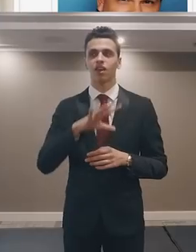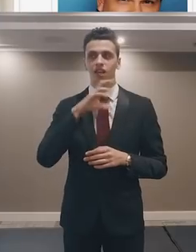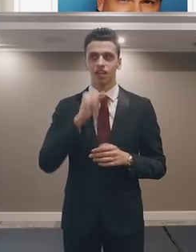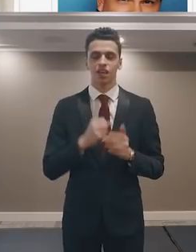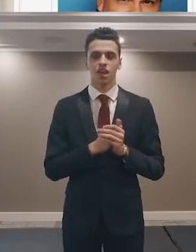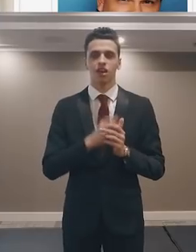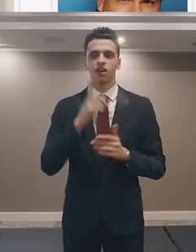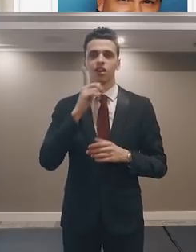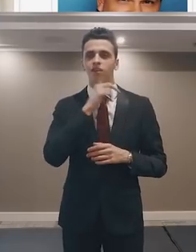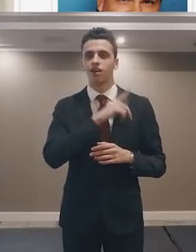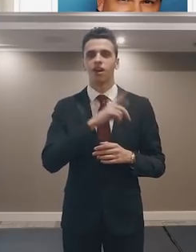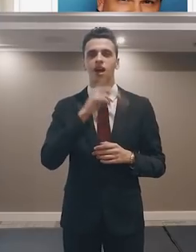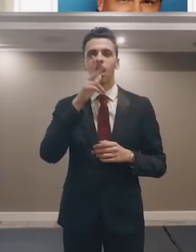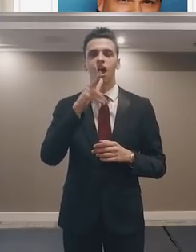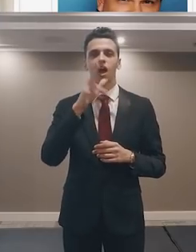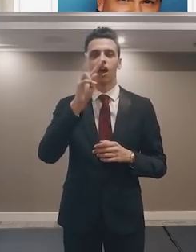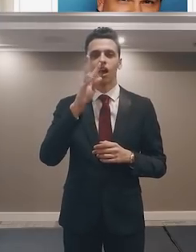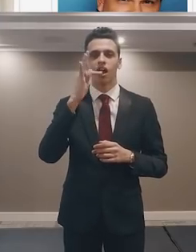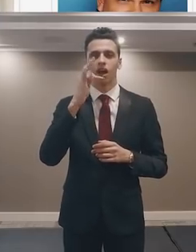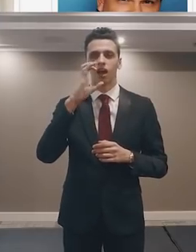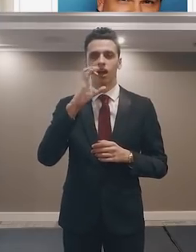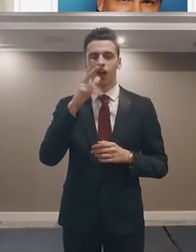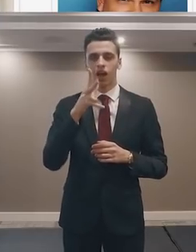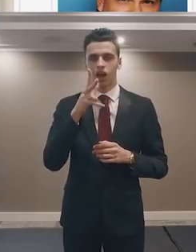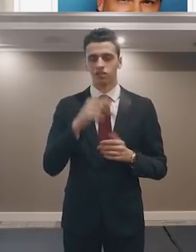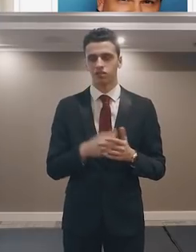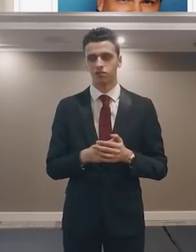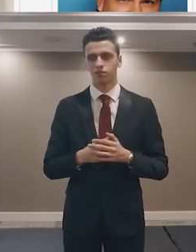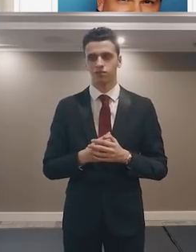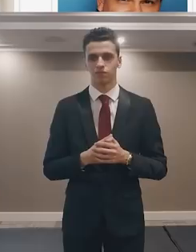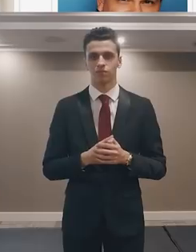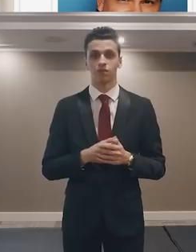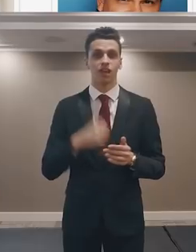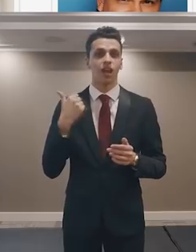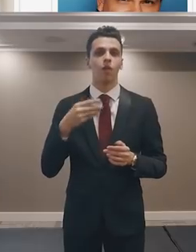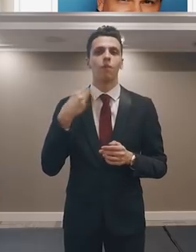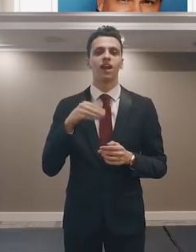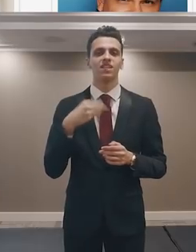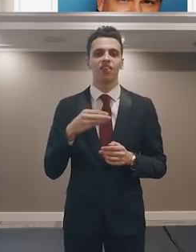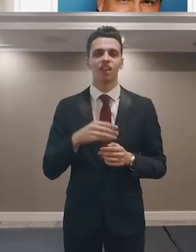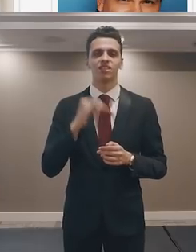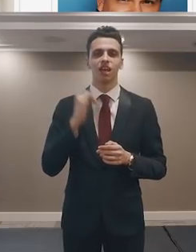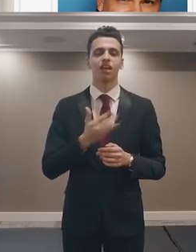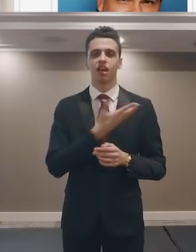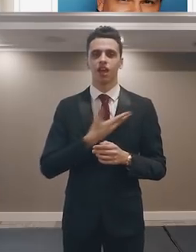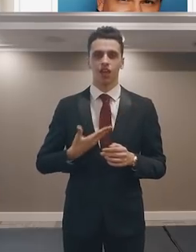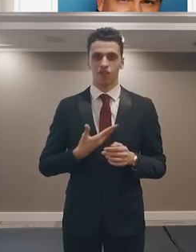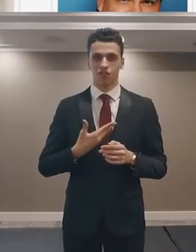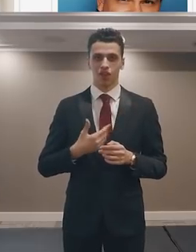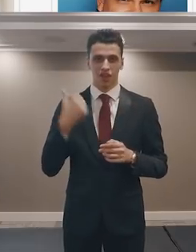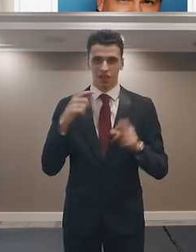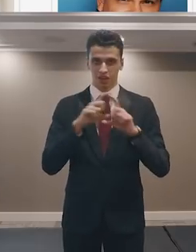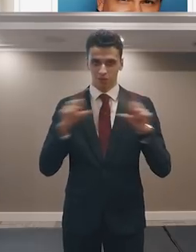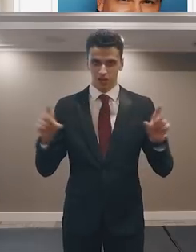capitaneado nada más y nada menos por michael jackson michael es el presidente ceo y fundador de incluirse es una persona emblemática